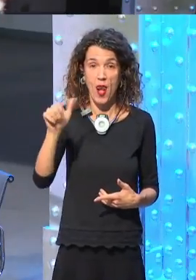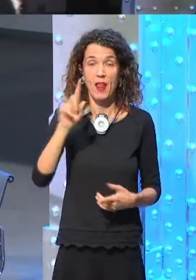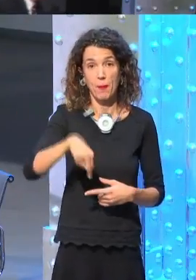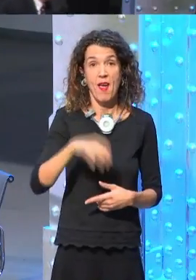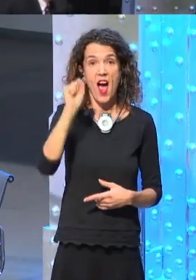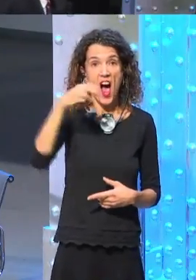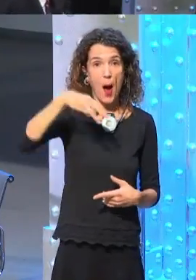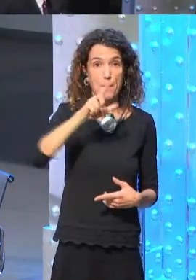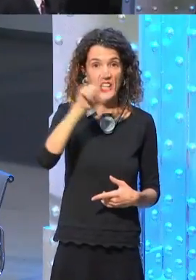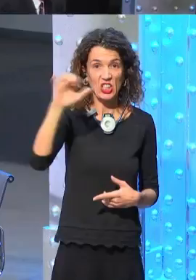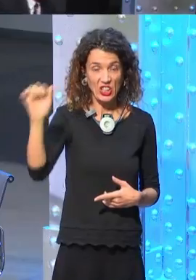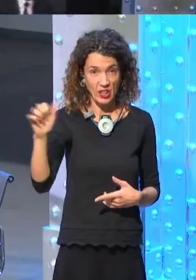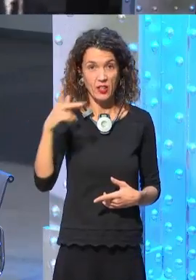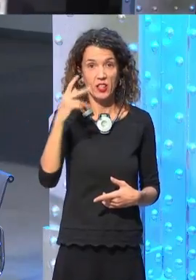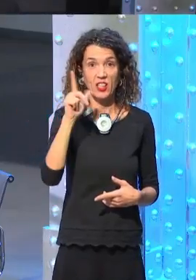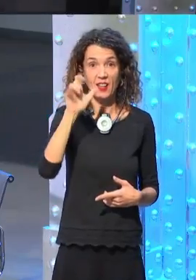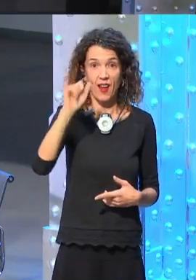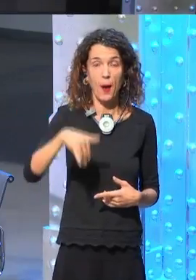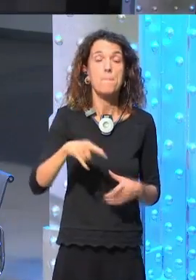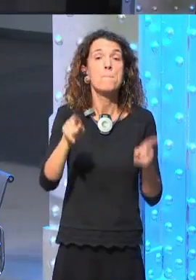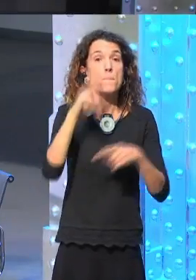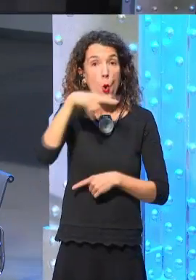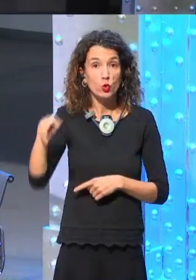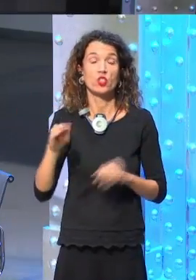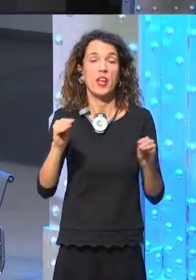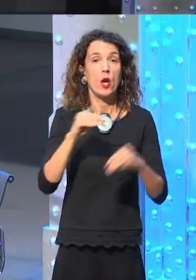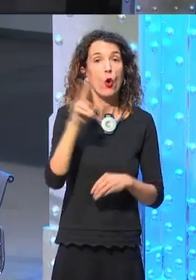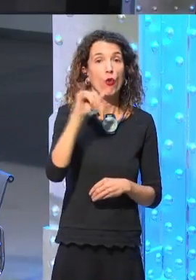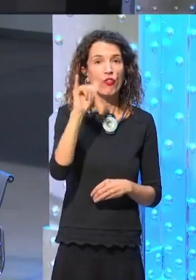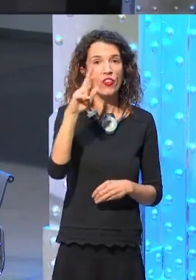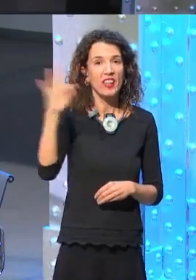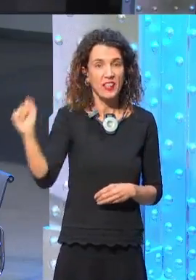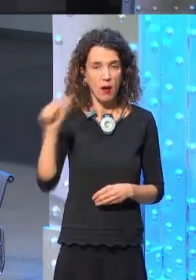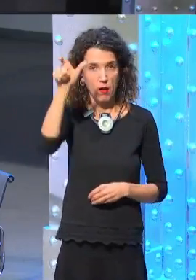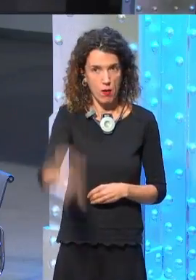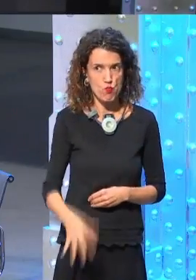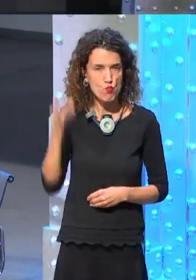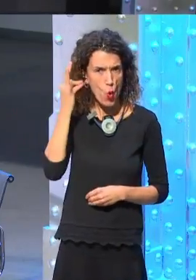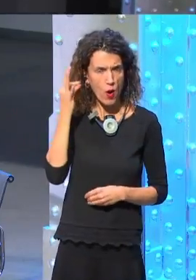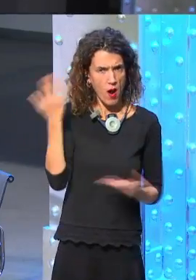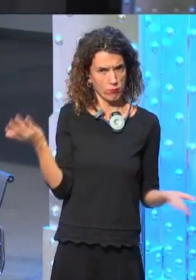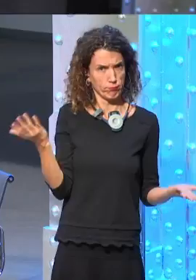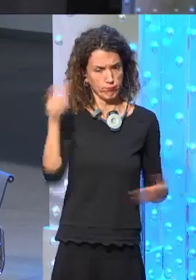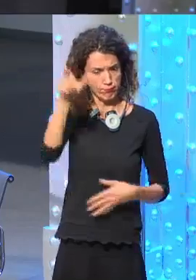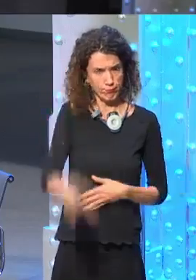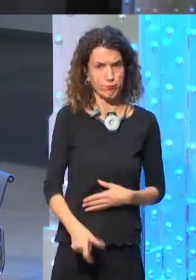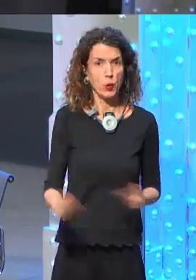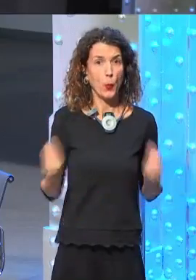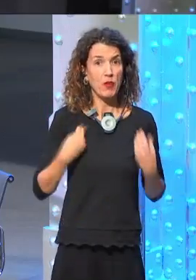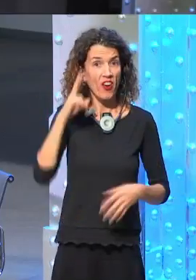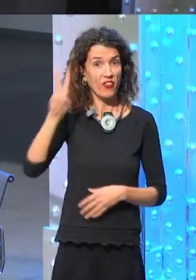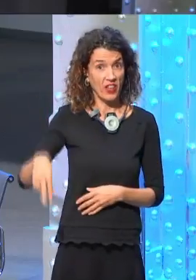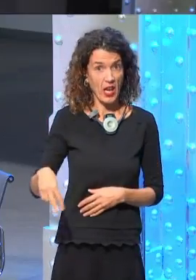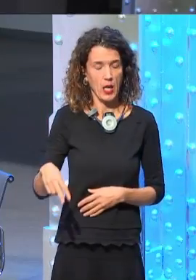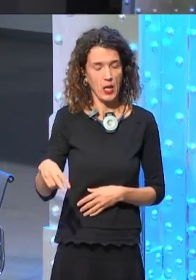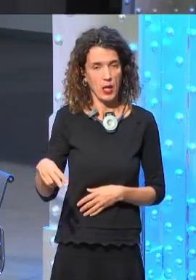a Amelie Klein del Museo Vitra, una mujer que, aunque vive en Viena, pues